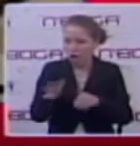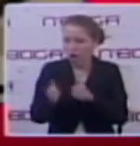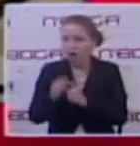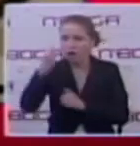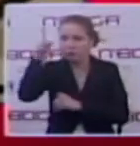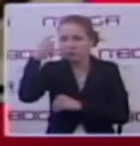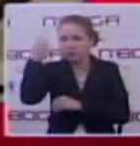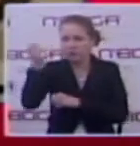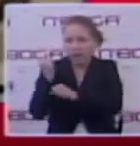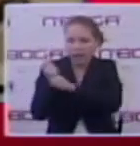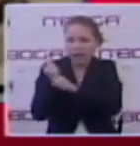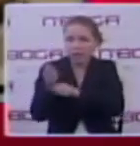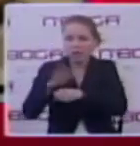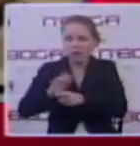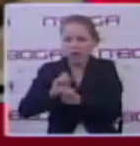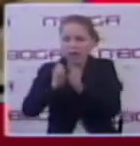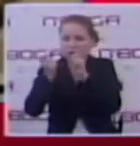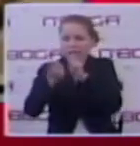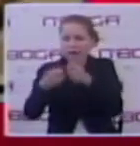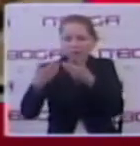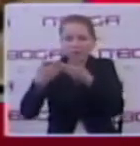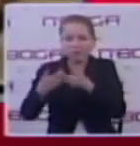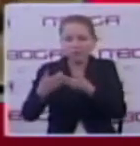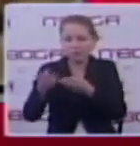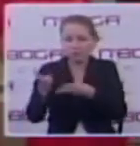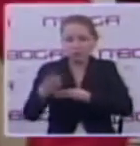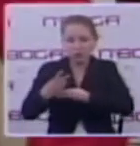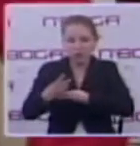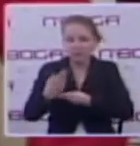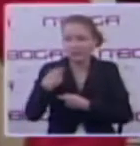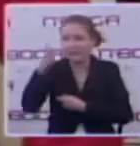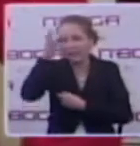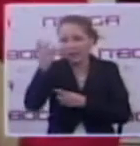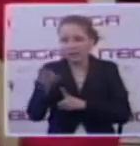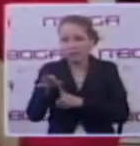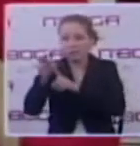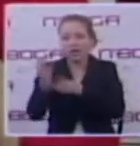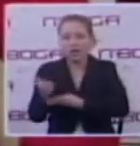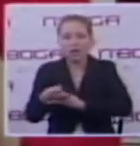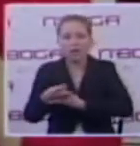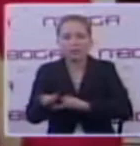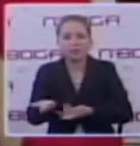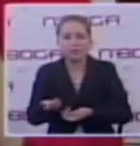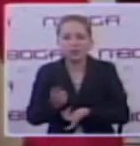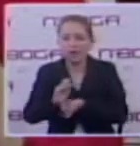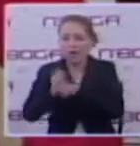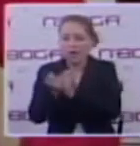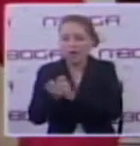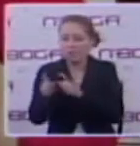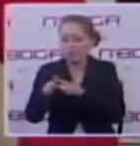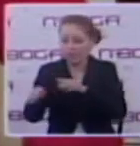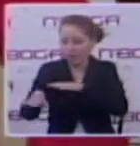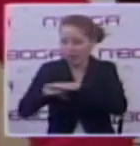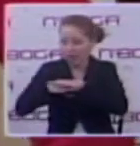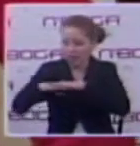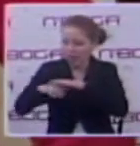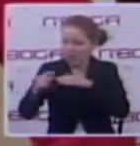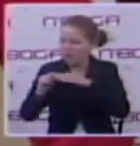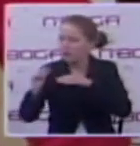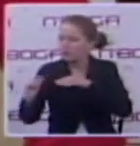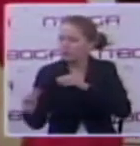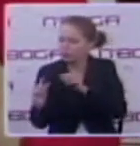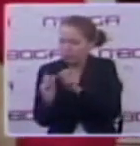gobierno está trabajando, que es el cambio de la matriz productiva, yo considero que la matriz productiva se cambia desde la clase media, desde los